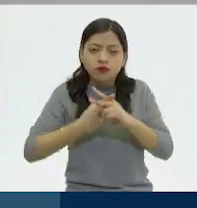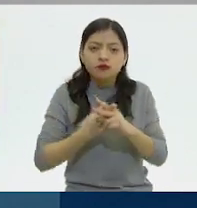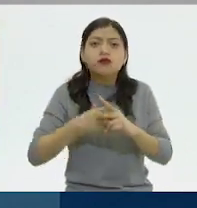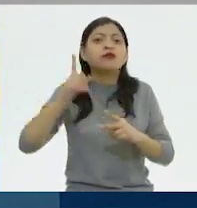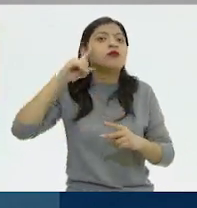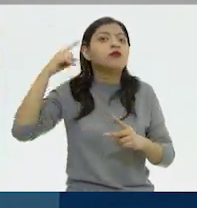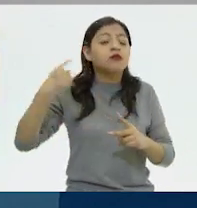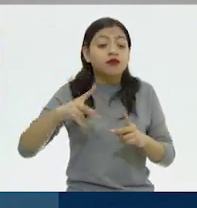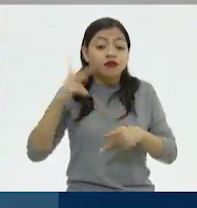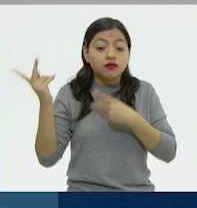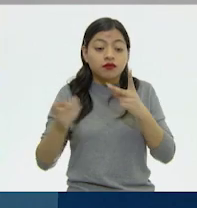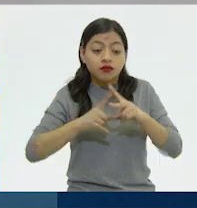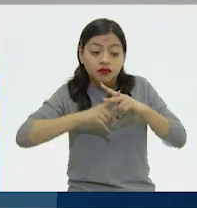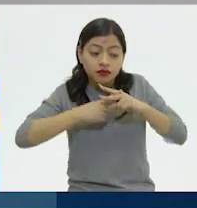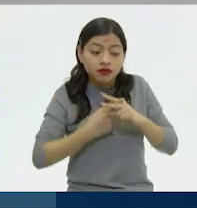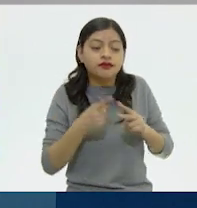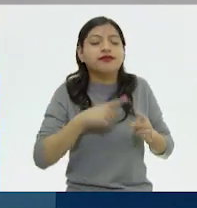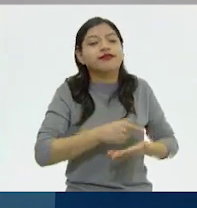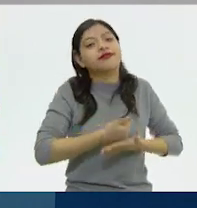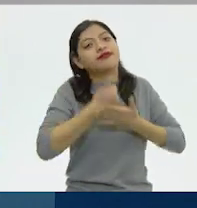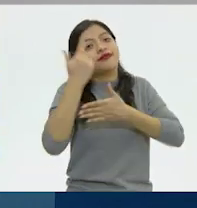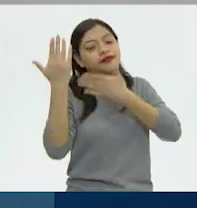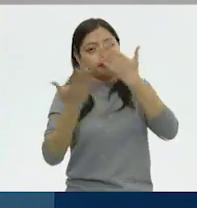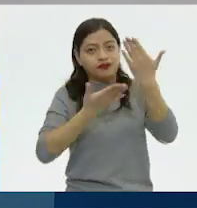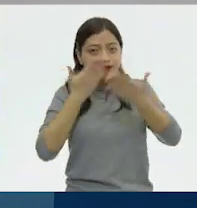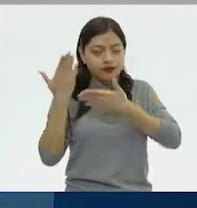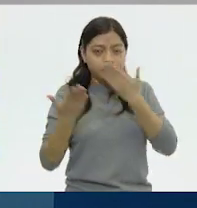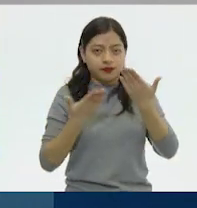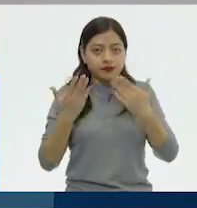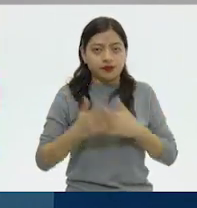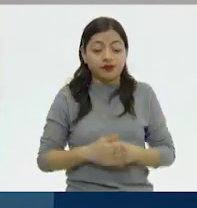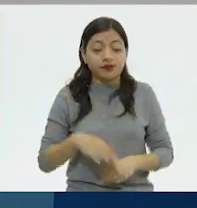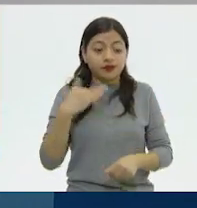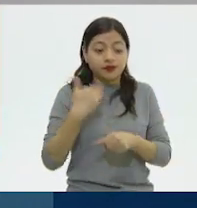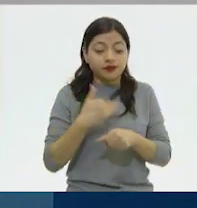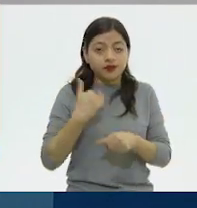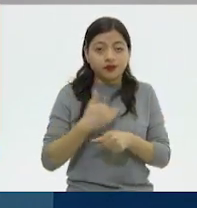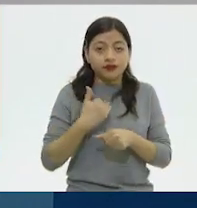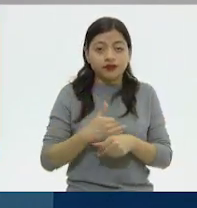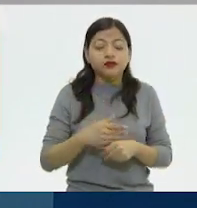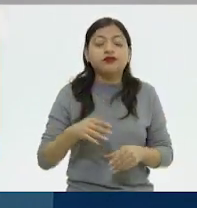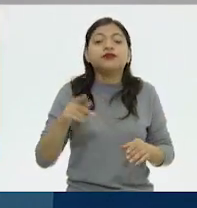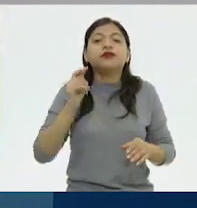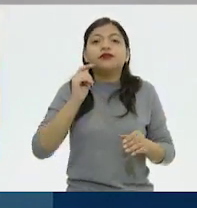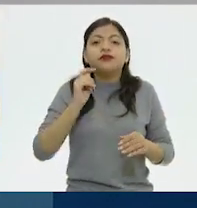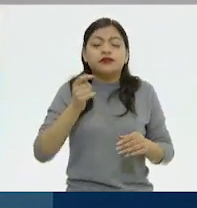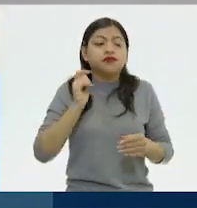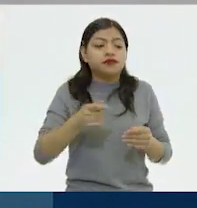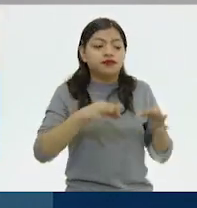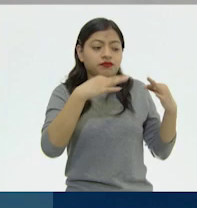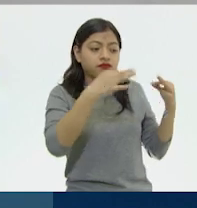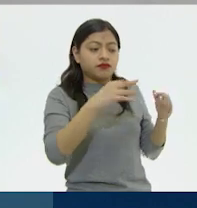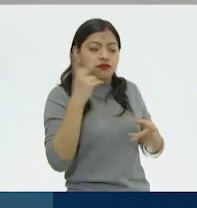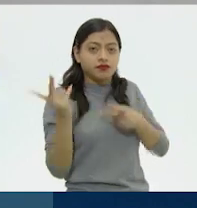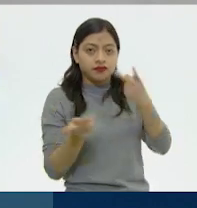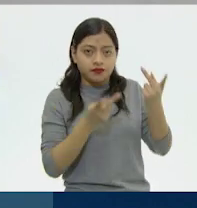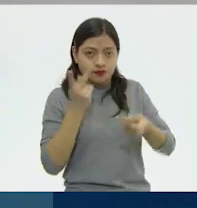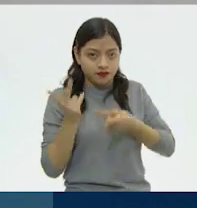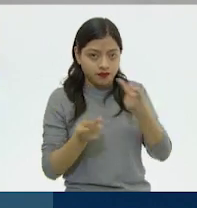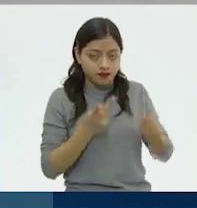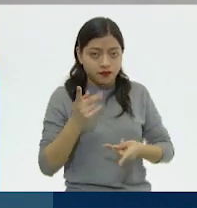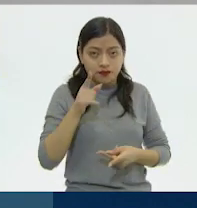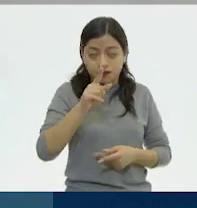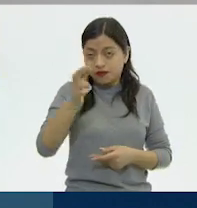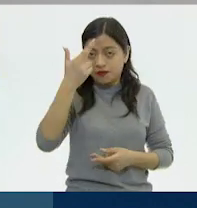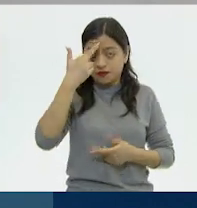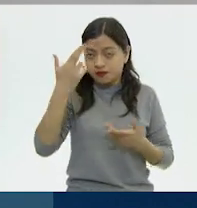a servir como otra guía de autoestudio, pero que ahora se quedarán en una forma de cuestionario. Si no te acuerdas de las preguntas,